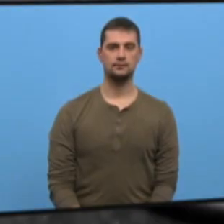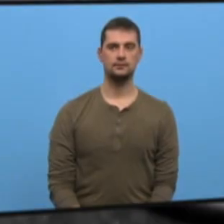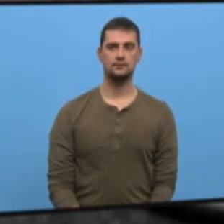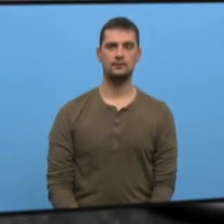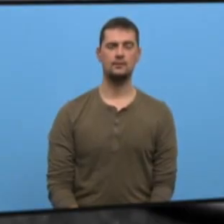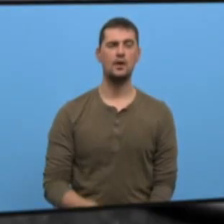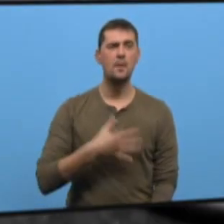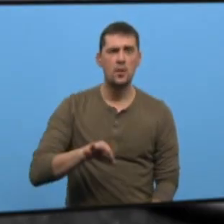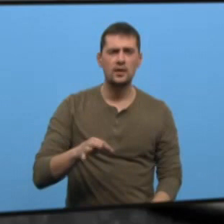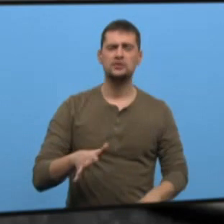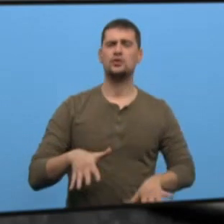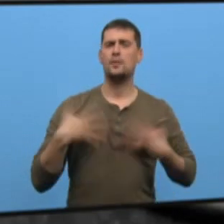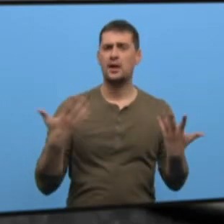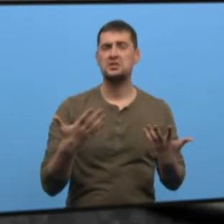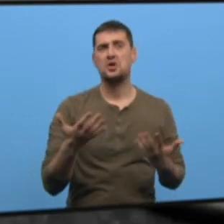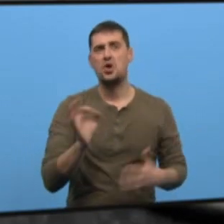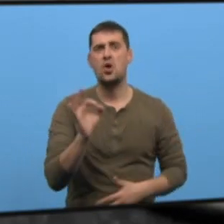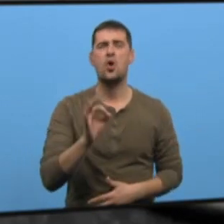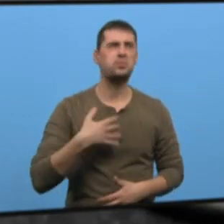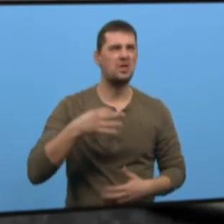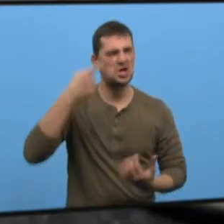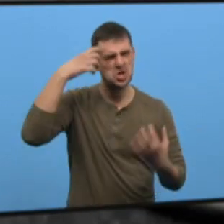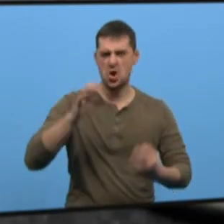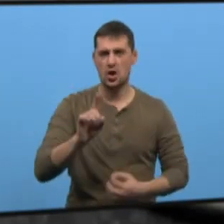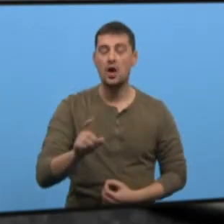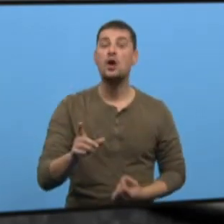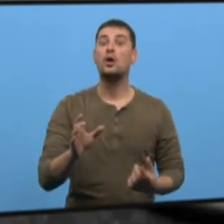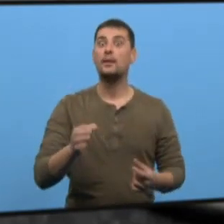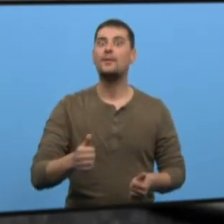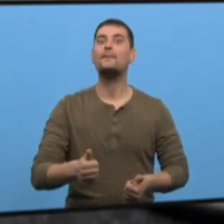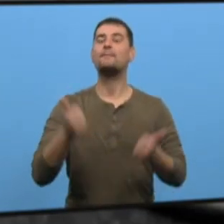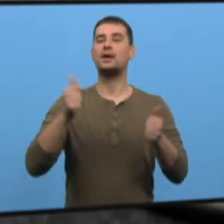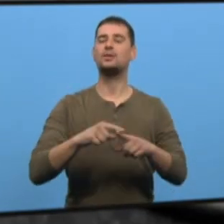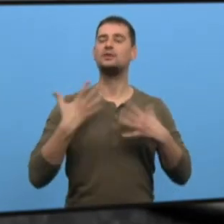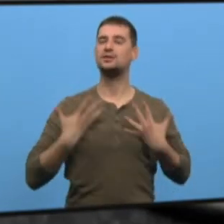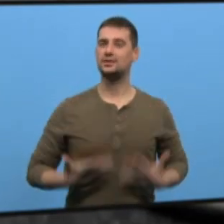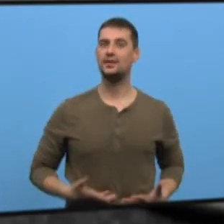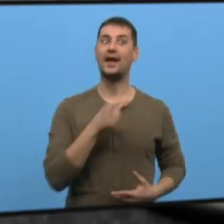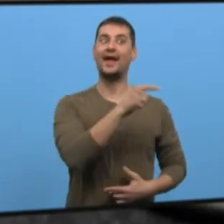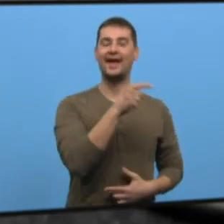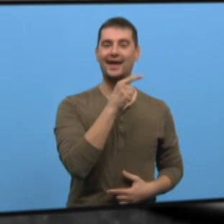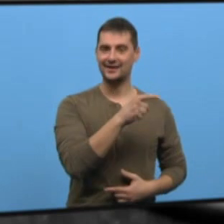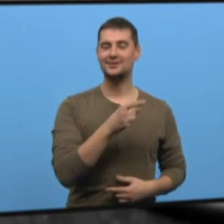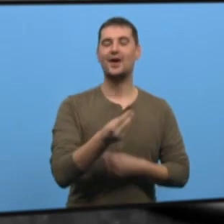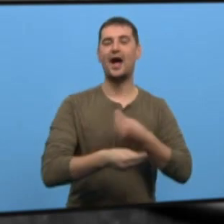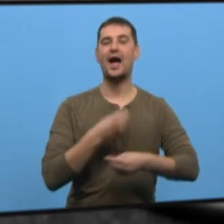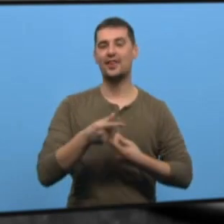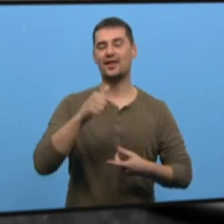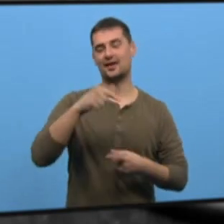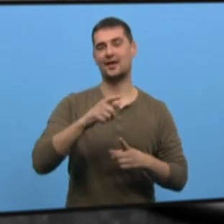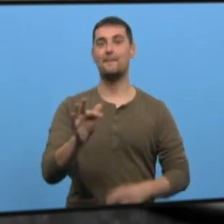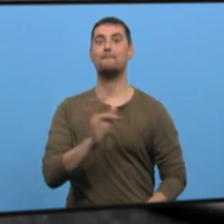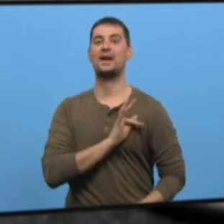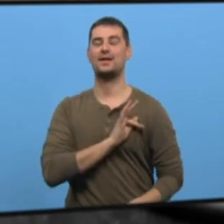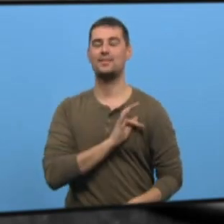deputación sorpresa quizá certa incredulidade pero sobre todo satisfacción foron reacción que provoc Elo premio